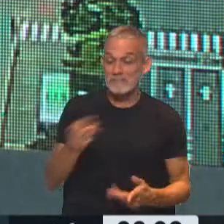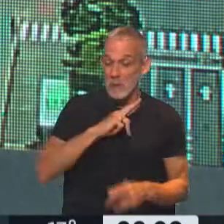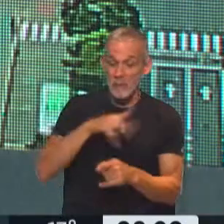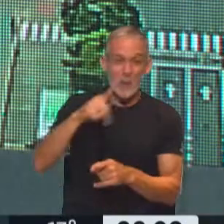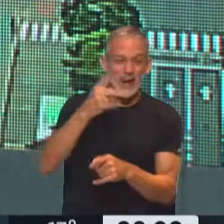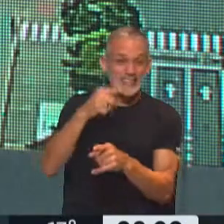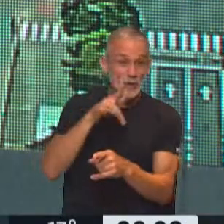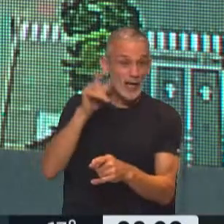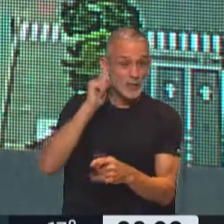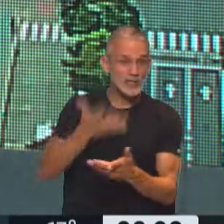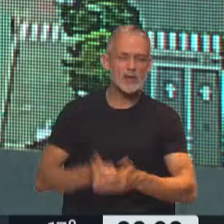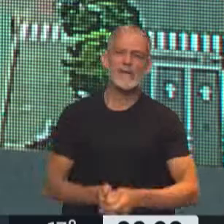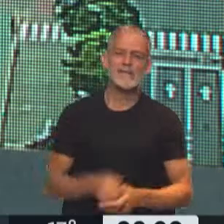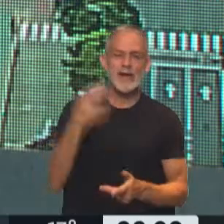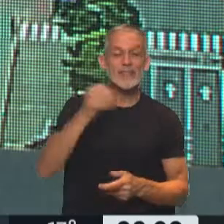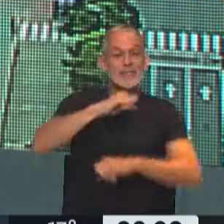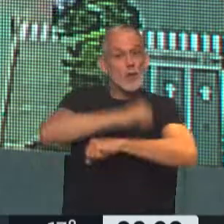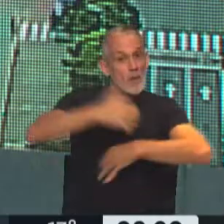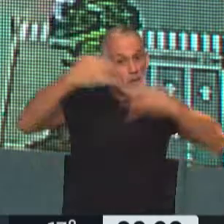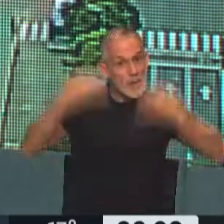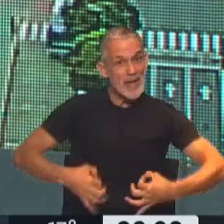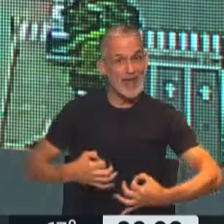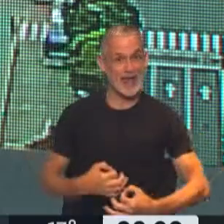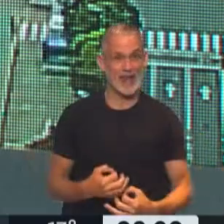y sinceridad me dijo, te tenés que portar bien.